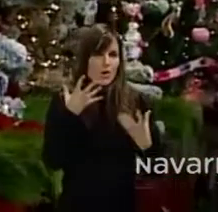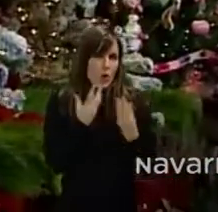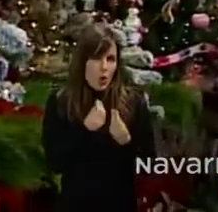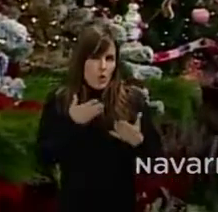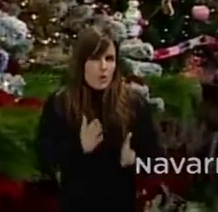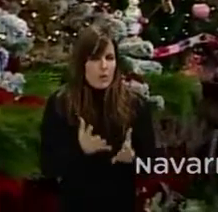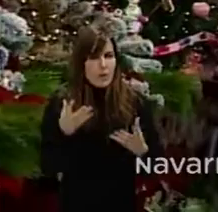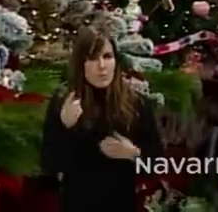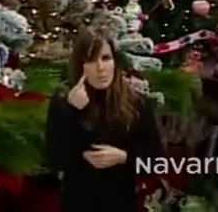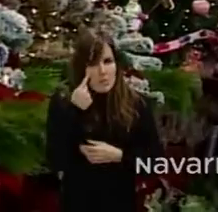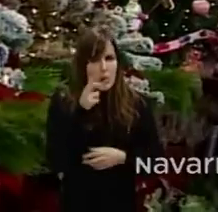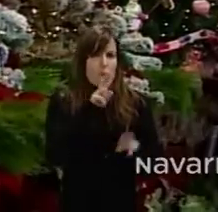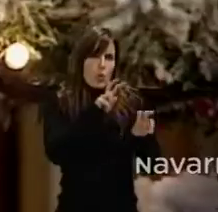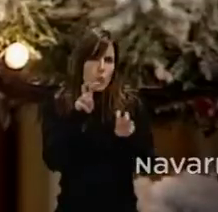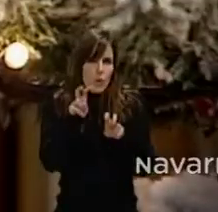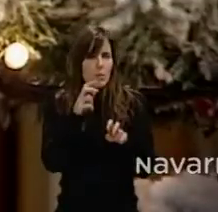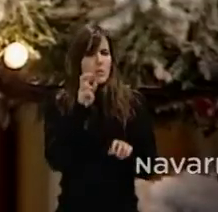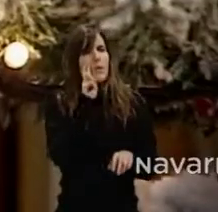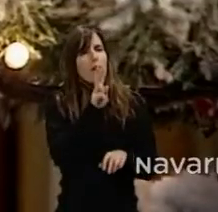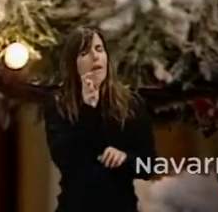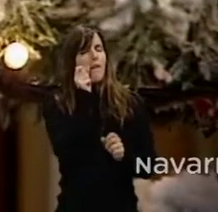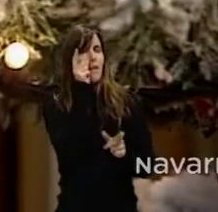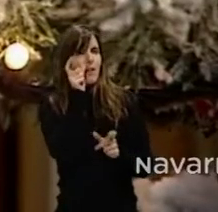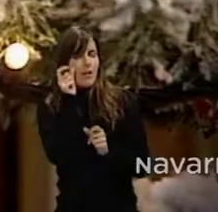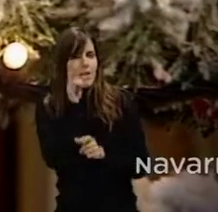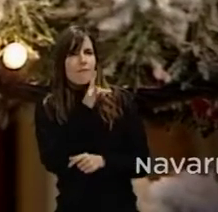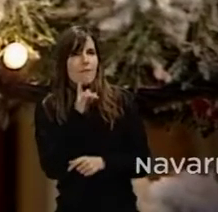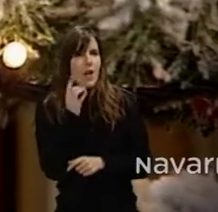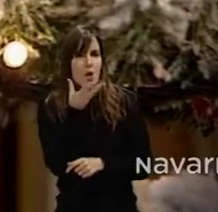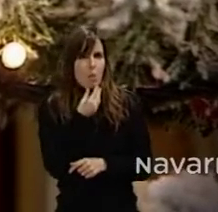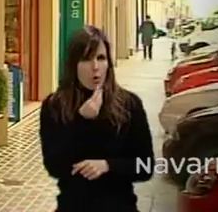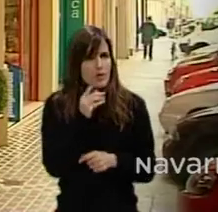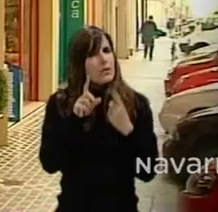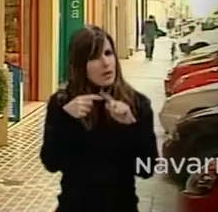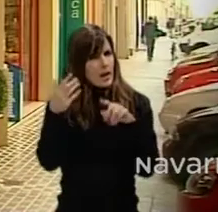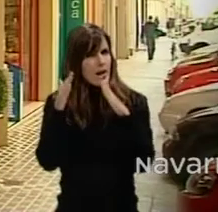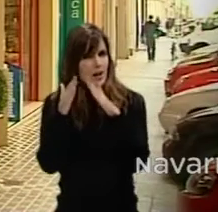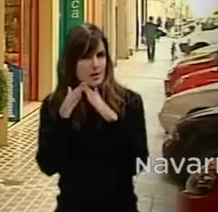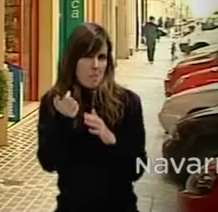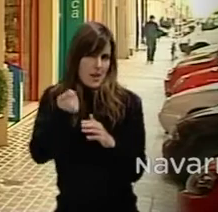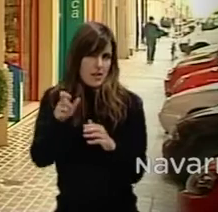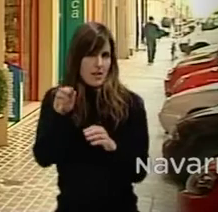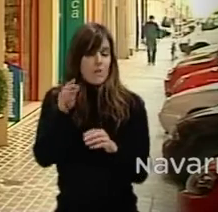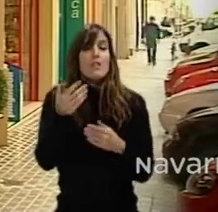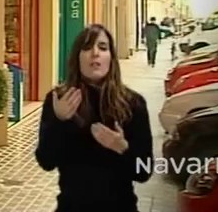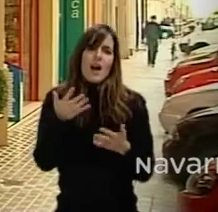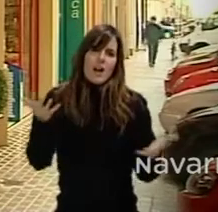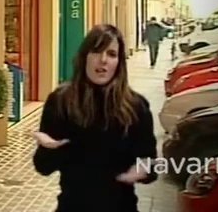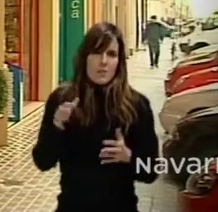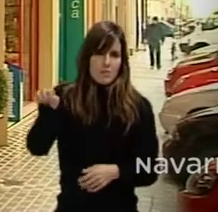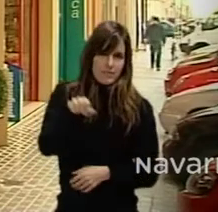nuevas tendencias que les puede dar ideas luego ellos para decorar la Navidad y sobre todo que traigan a los niños